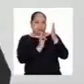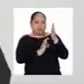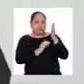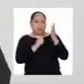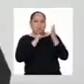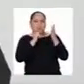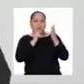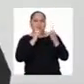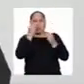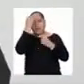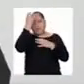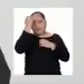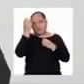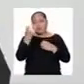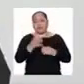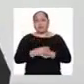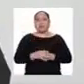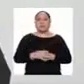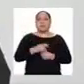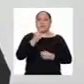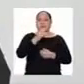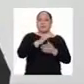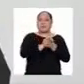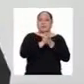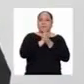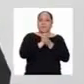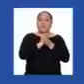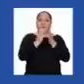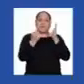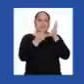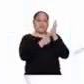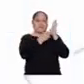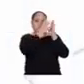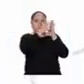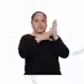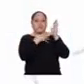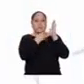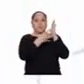nuestro amigo se refería a algo así.